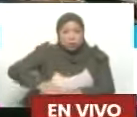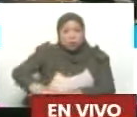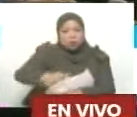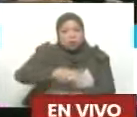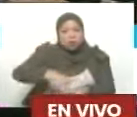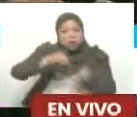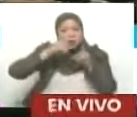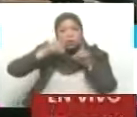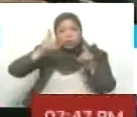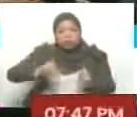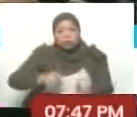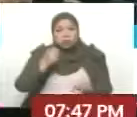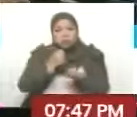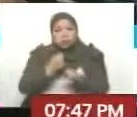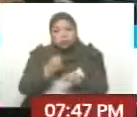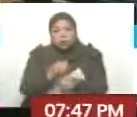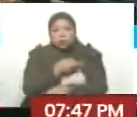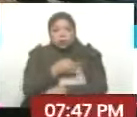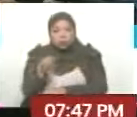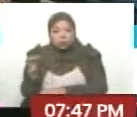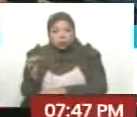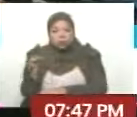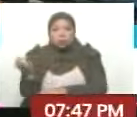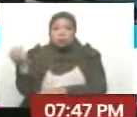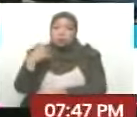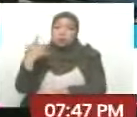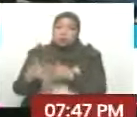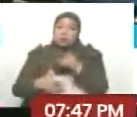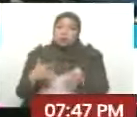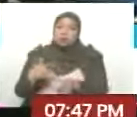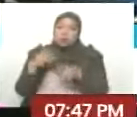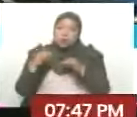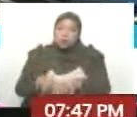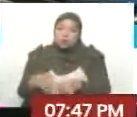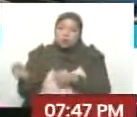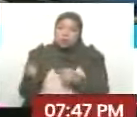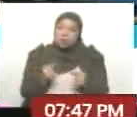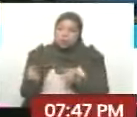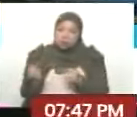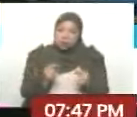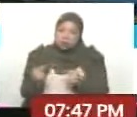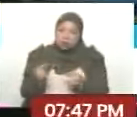decida, eso será lo correcto una vez que se haga ese gran debate. Gracias.